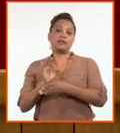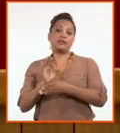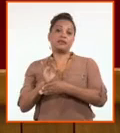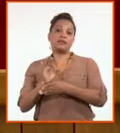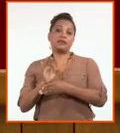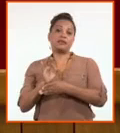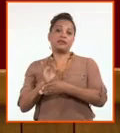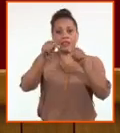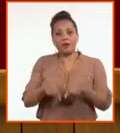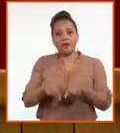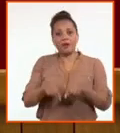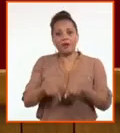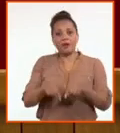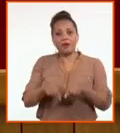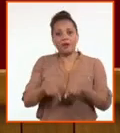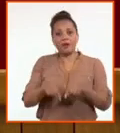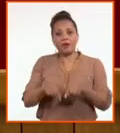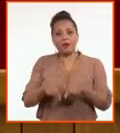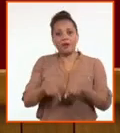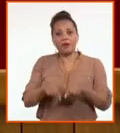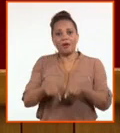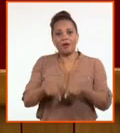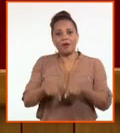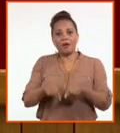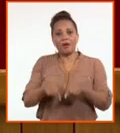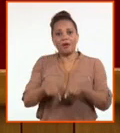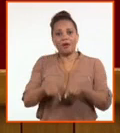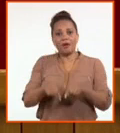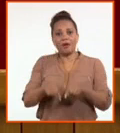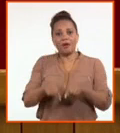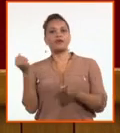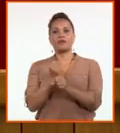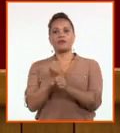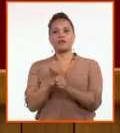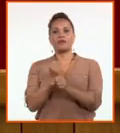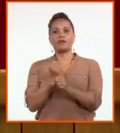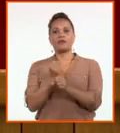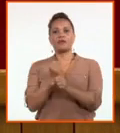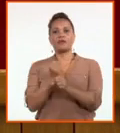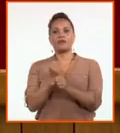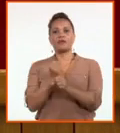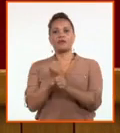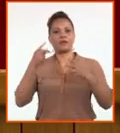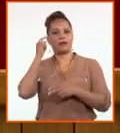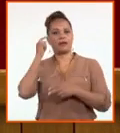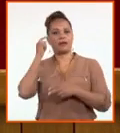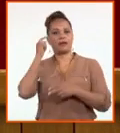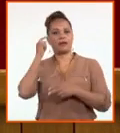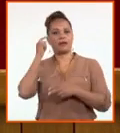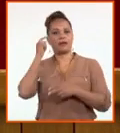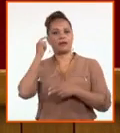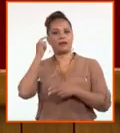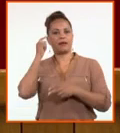nuestros días, con el activismo de sus colegas para multiplicar las ideas.